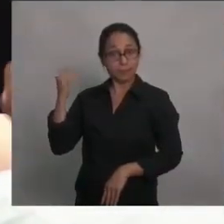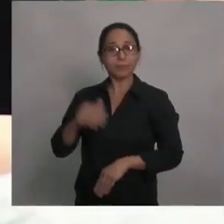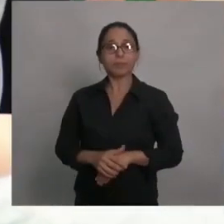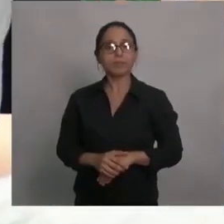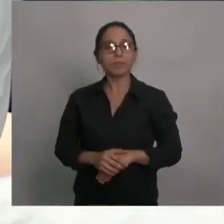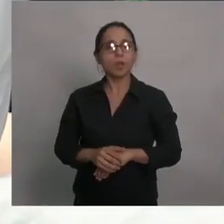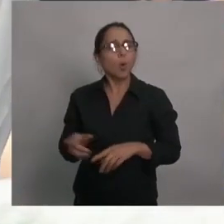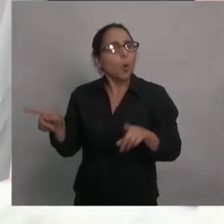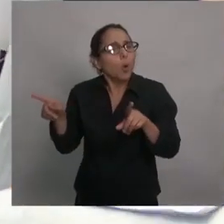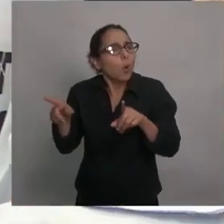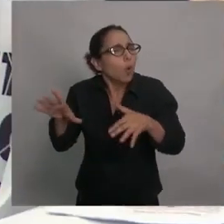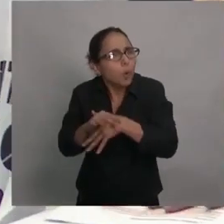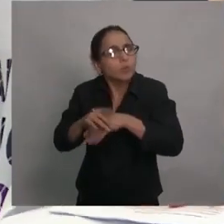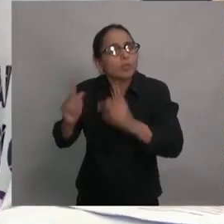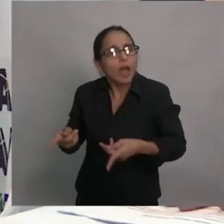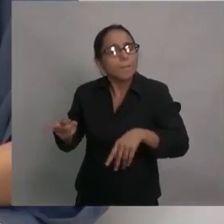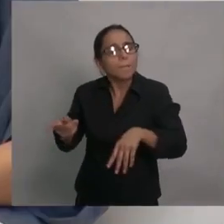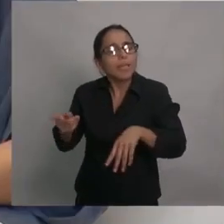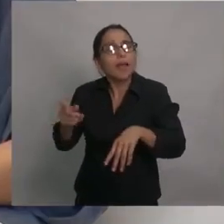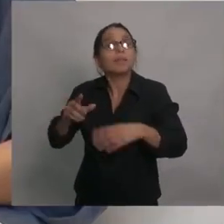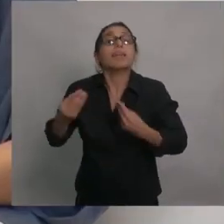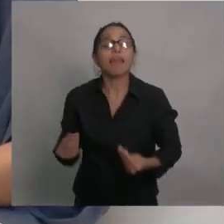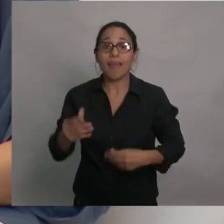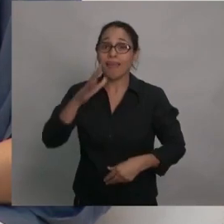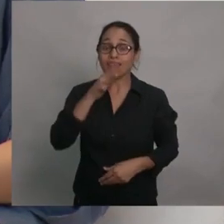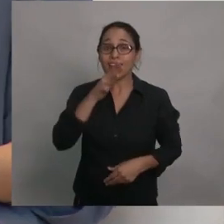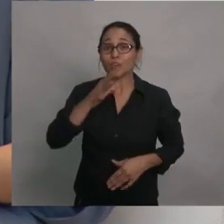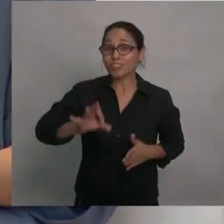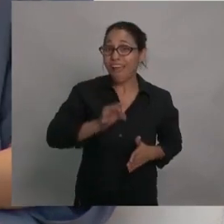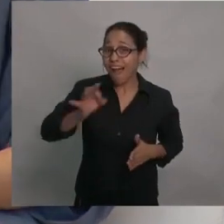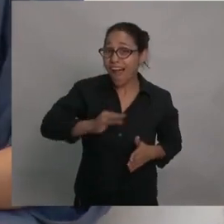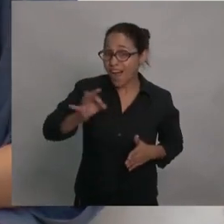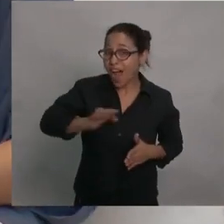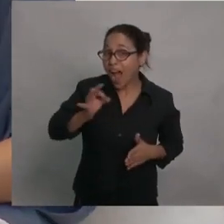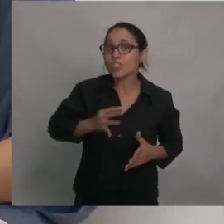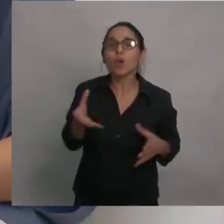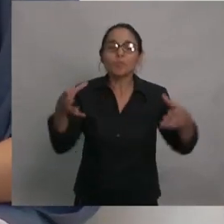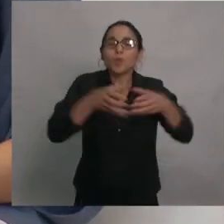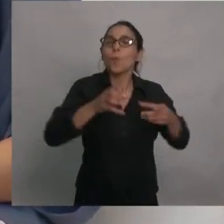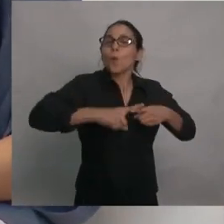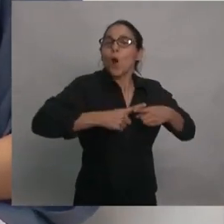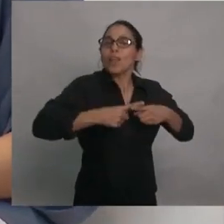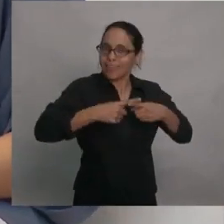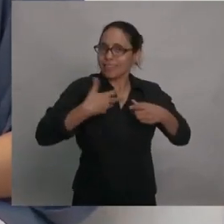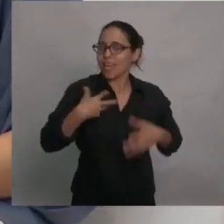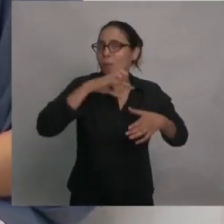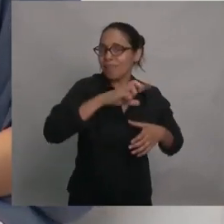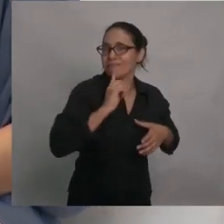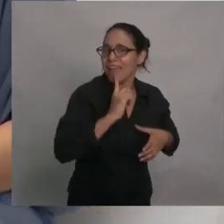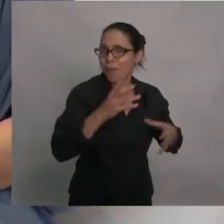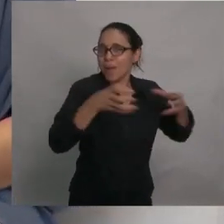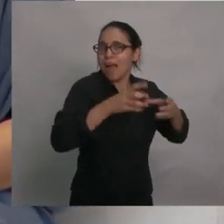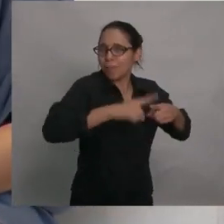ese momento coincide con el fin de los 14 años del gobierno del Partido de los Trabajadores. Y